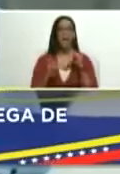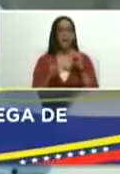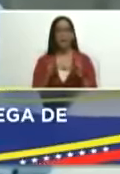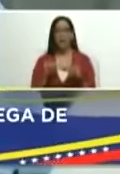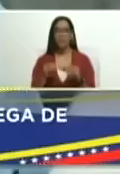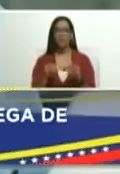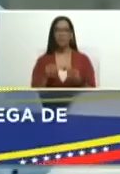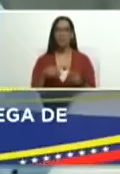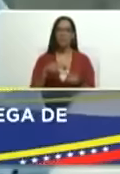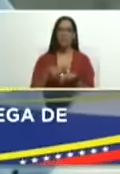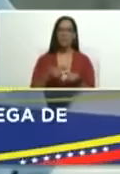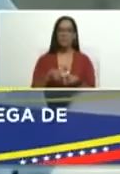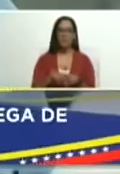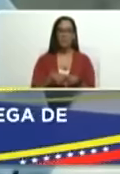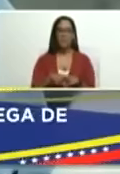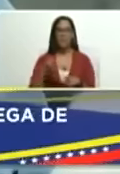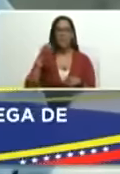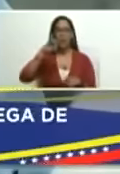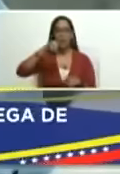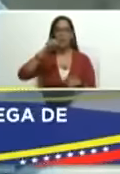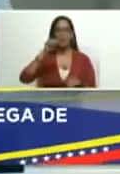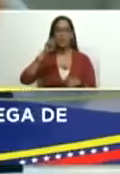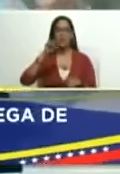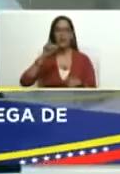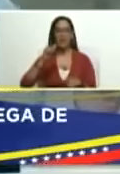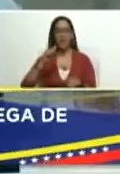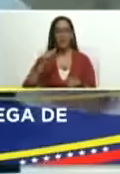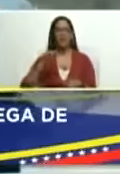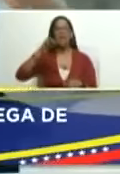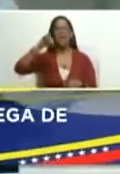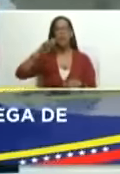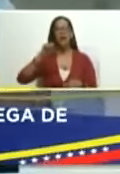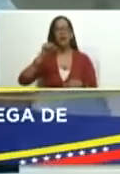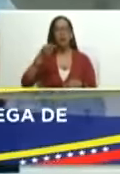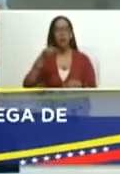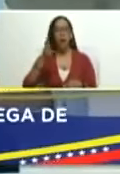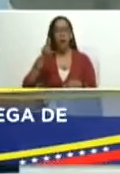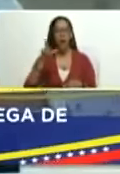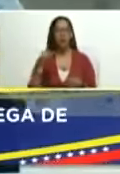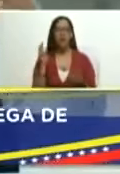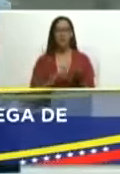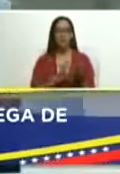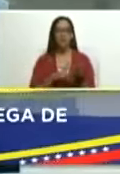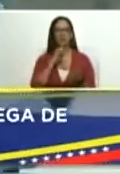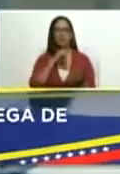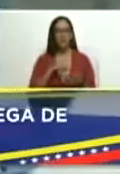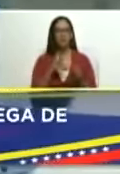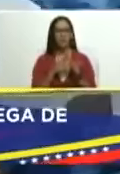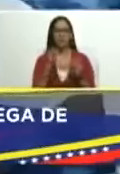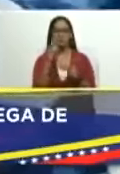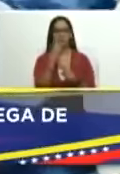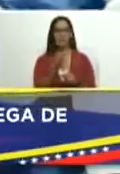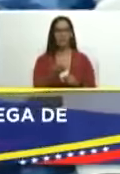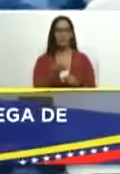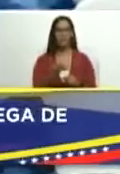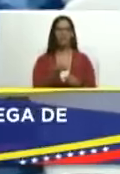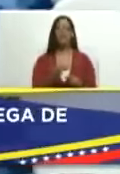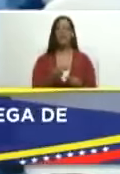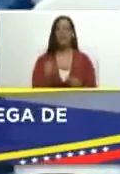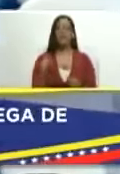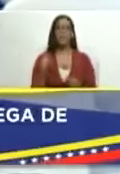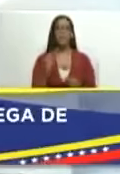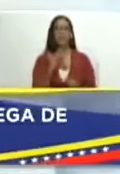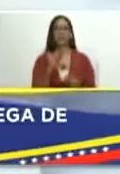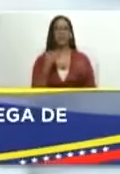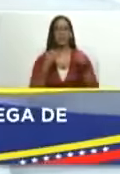María España y Manuel Wall. Hoy allá se le está diciendo la verdadera historia a nuestros muchachos, a todos los visitantes, que fue el primer grito de